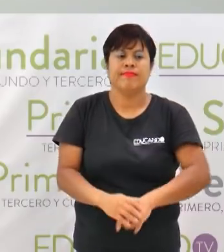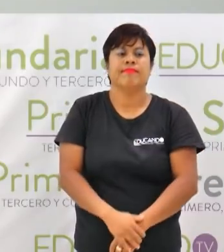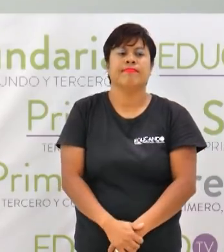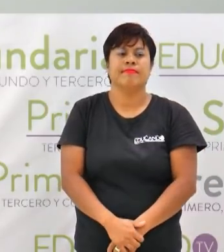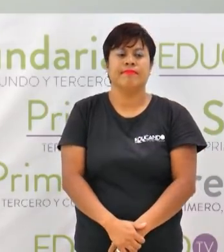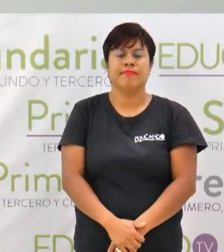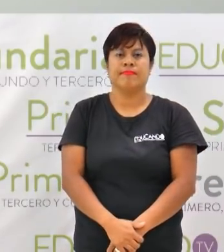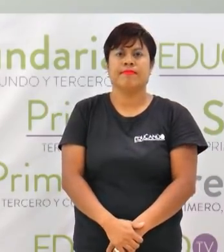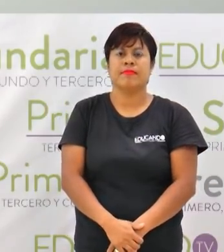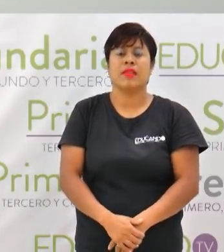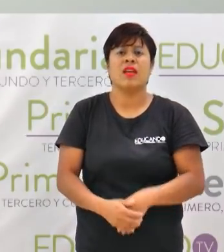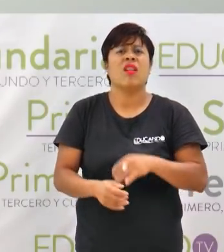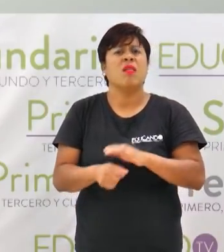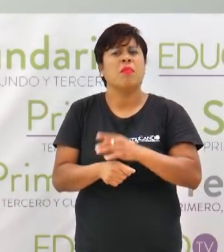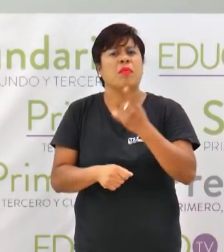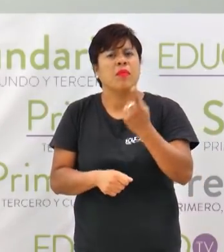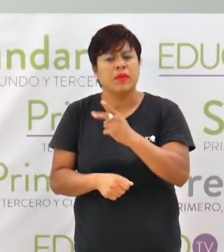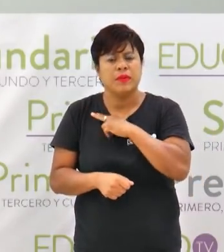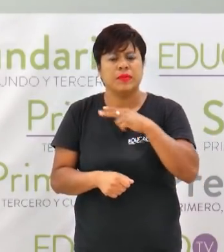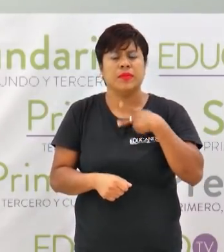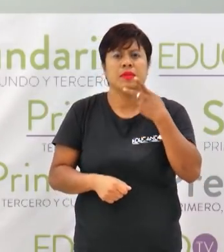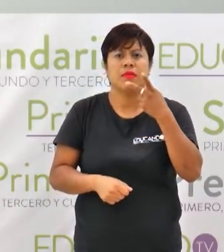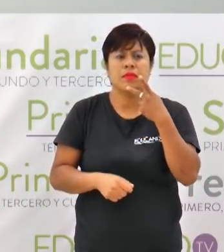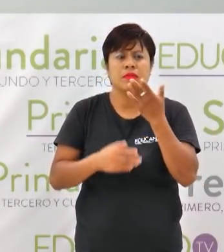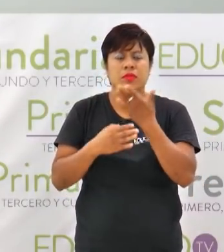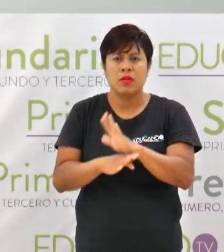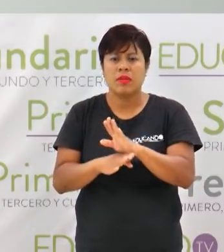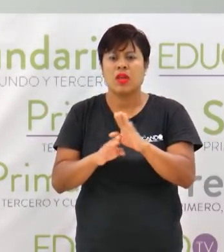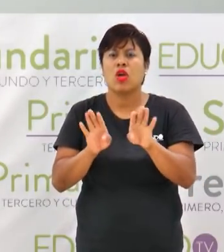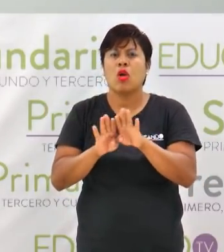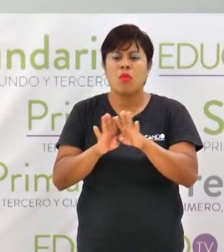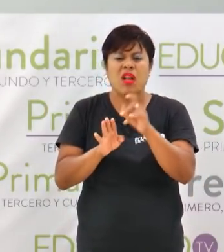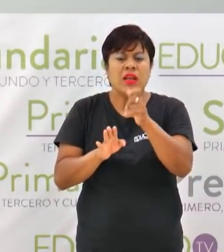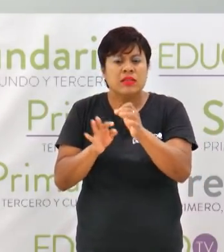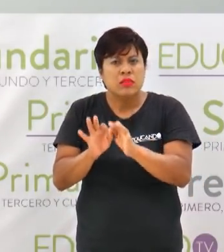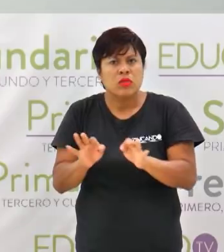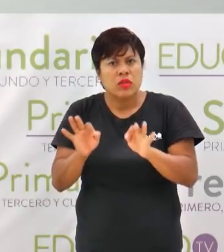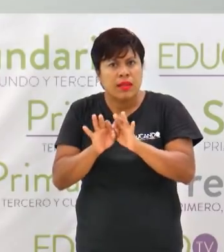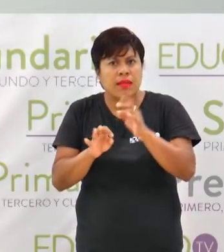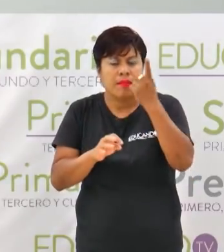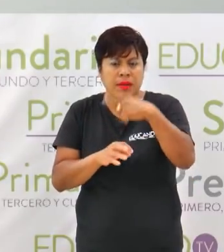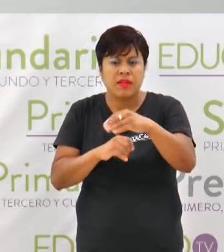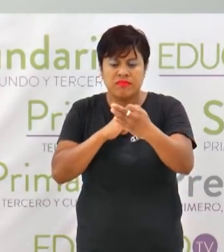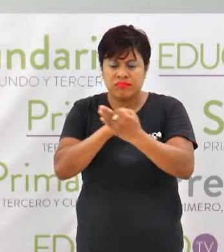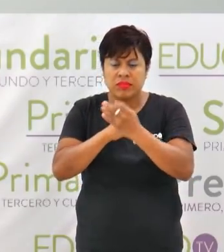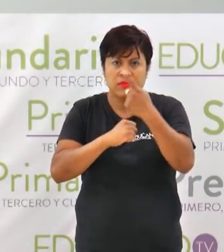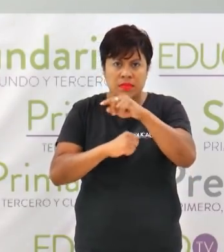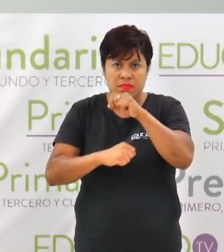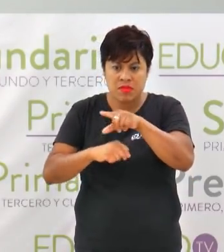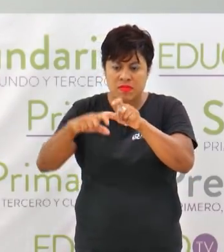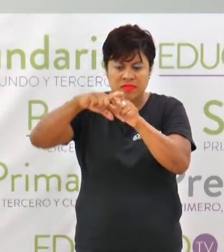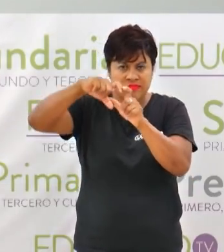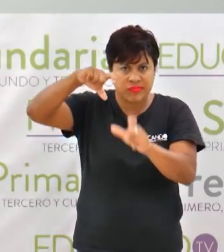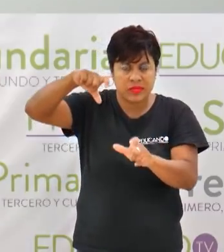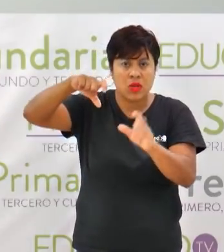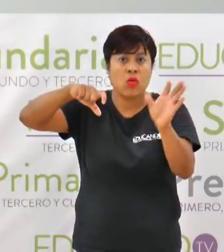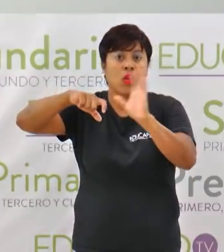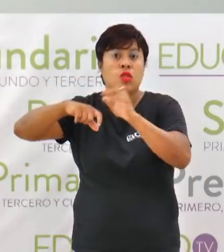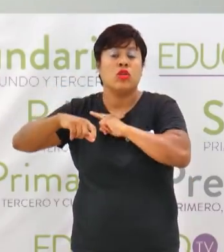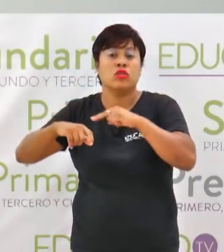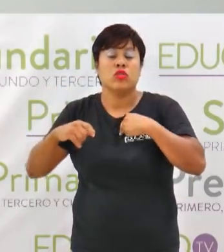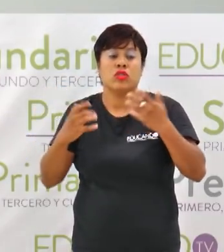¿Bien? ¿Y por qué hablamos sobre la ventaja de tener más extensión en un mismo tamaño? Cuando